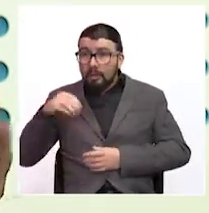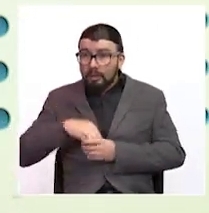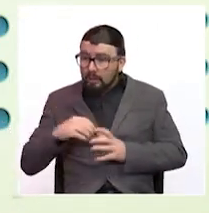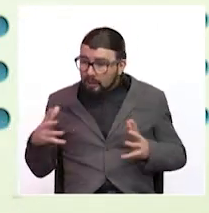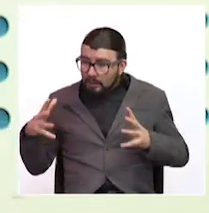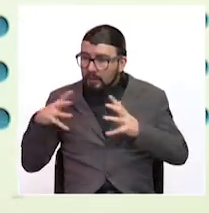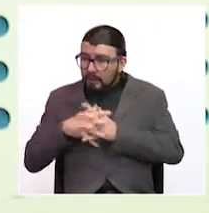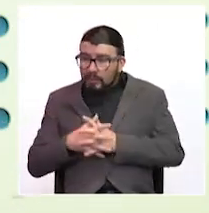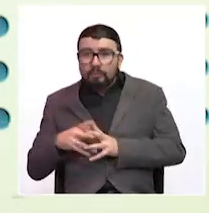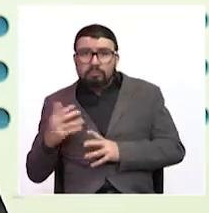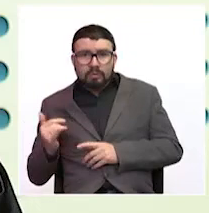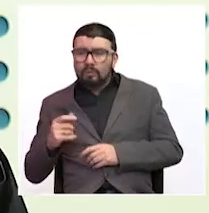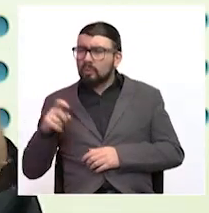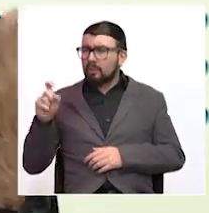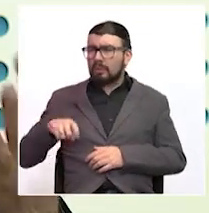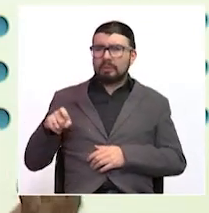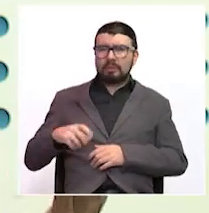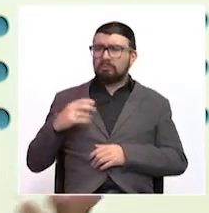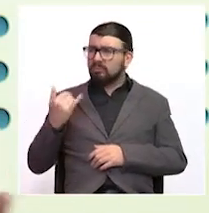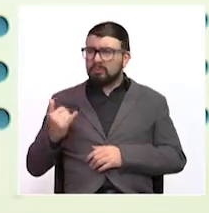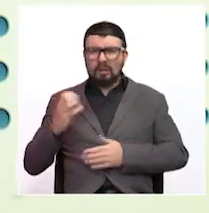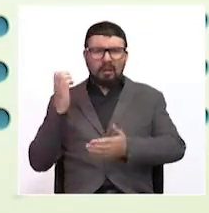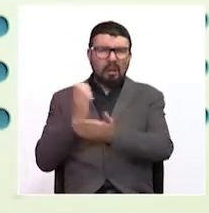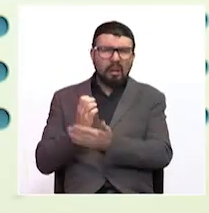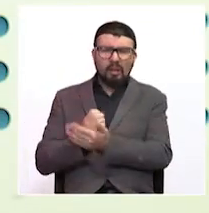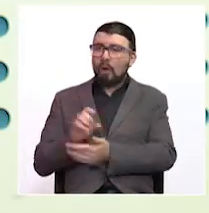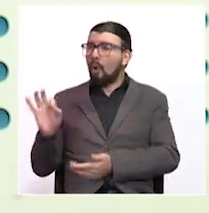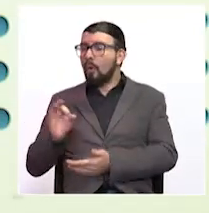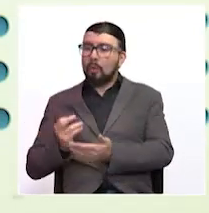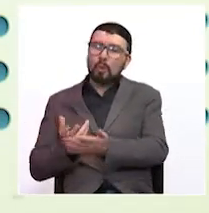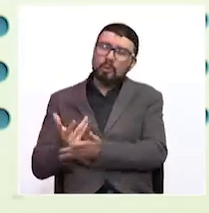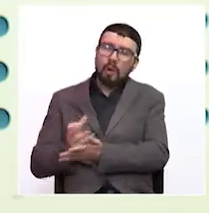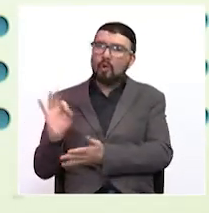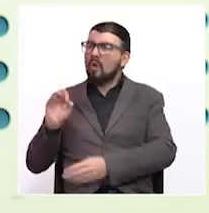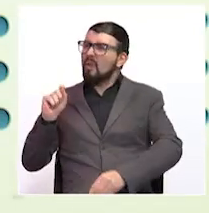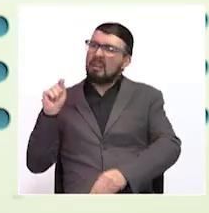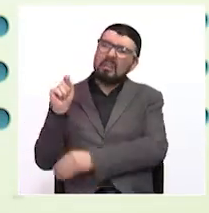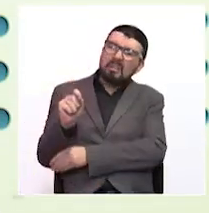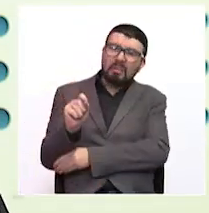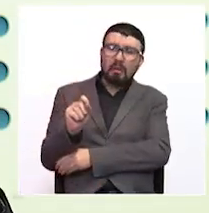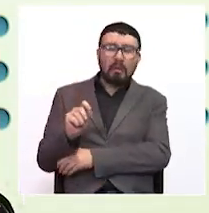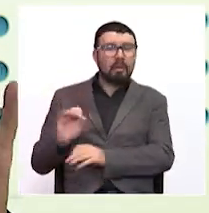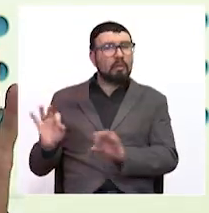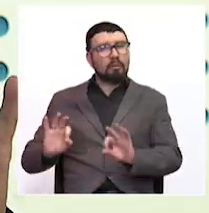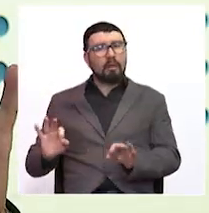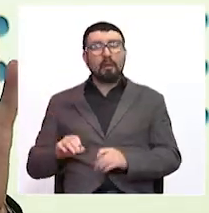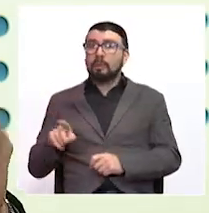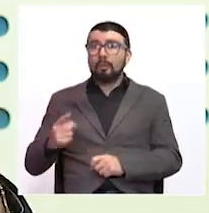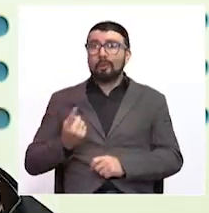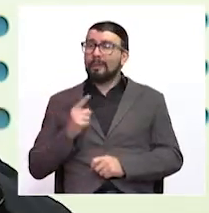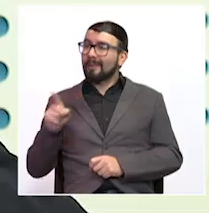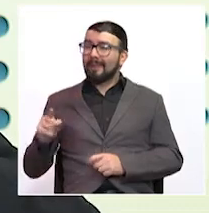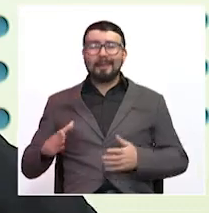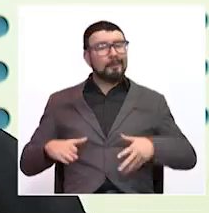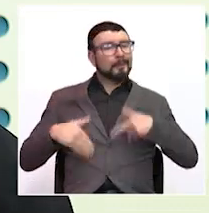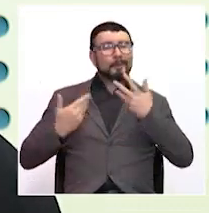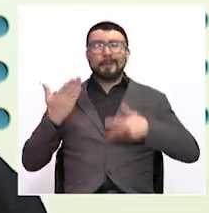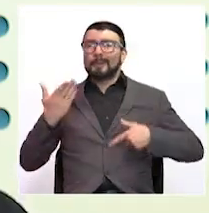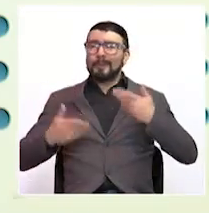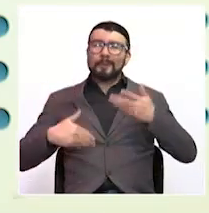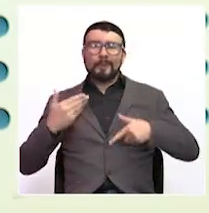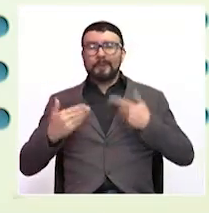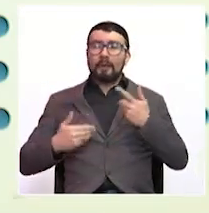sin necesidad de estar ni regañando ni aconsejando ni criticando sino simplemente disfrutando estamos actuando